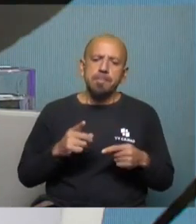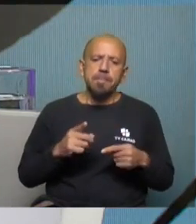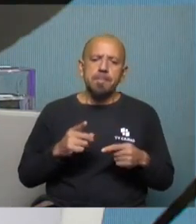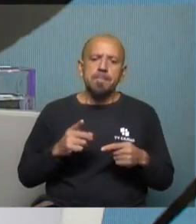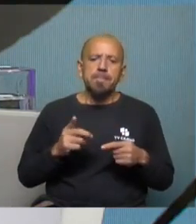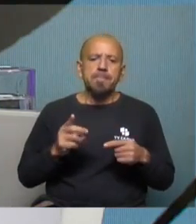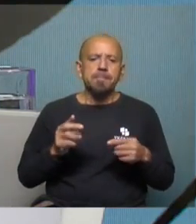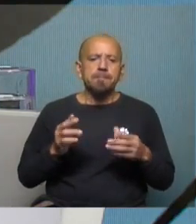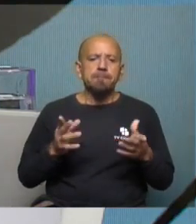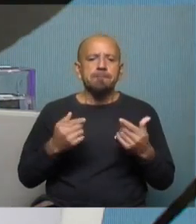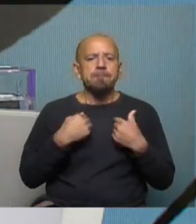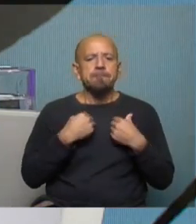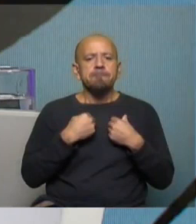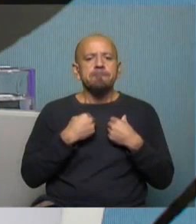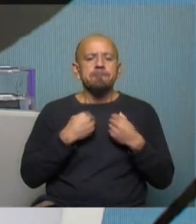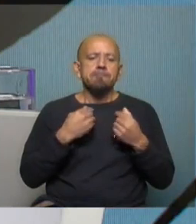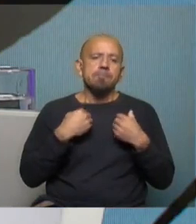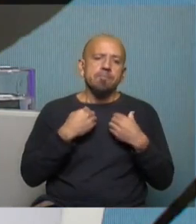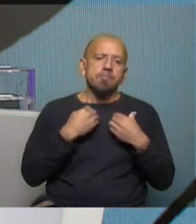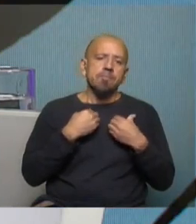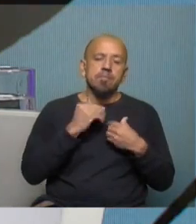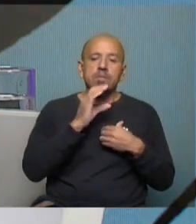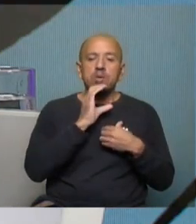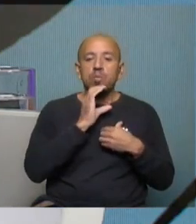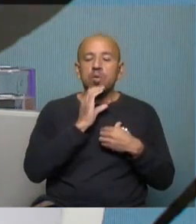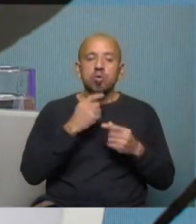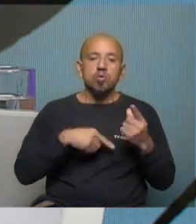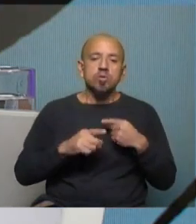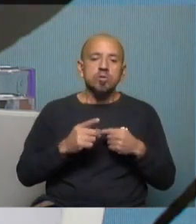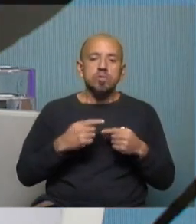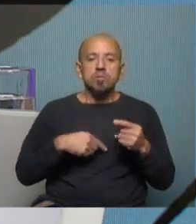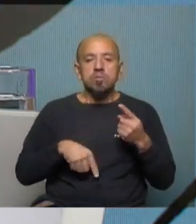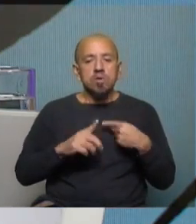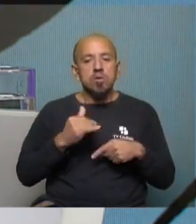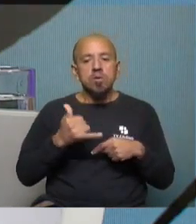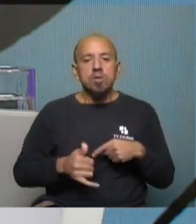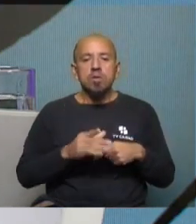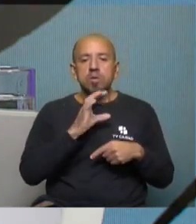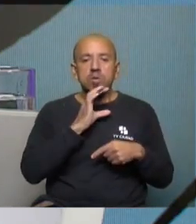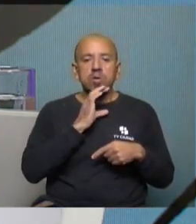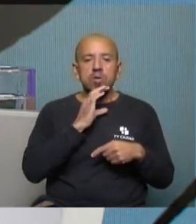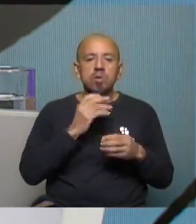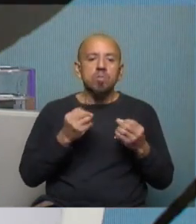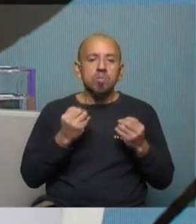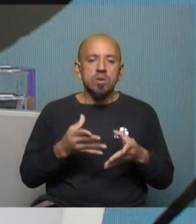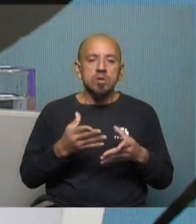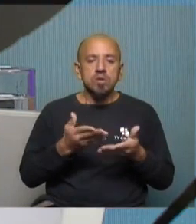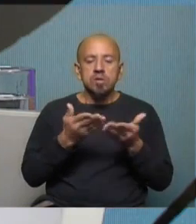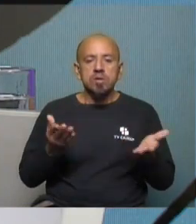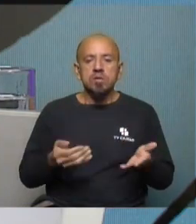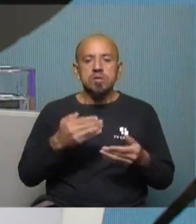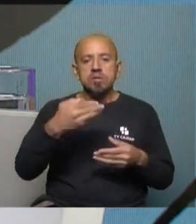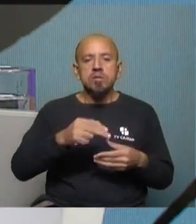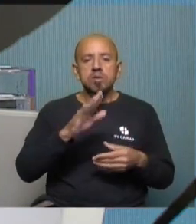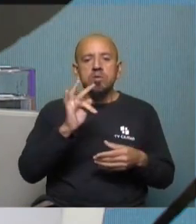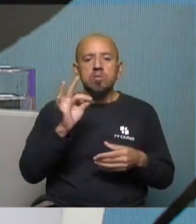el asunto es que mi medio es el humor la historieta es el humor entonces pero el humor tiene una cosa muy interesante Porque por eso también la figura del bufón